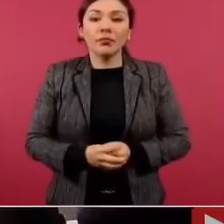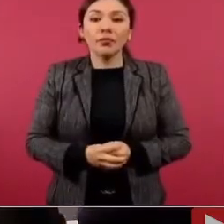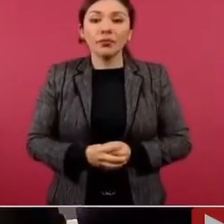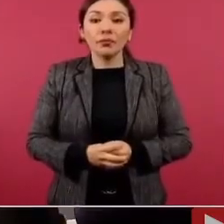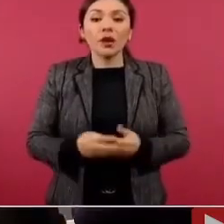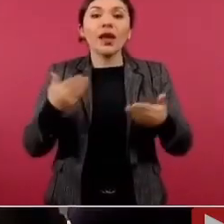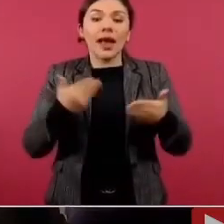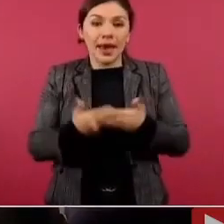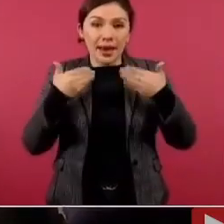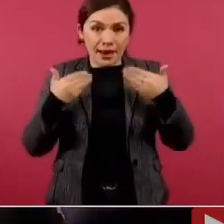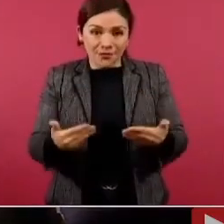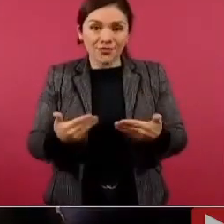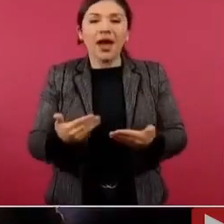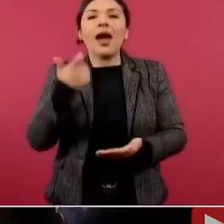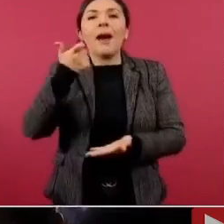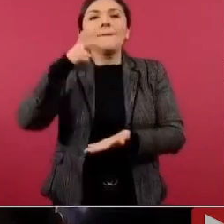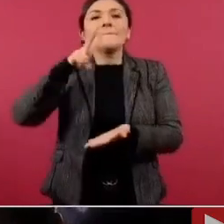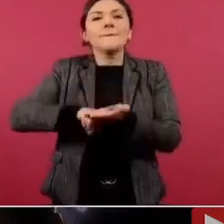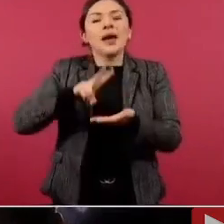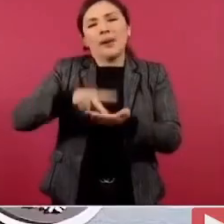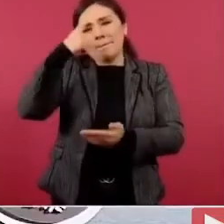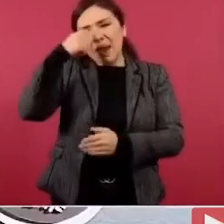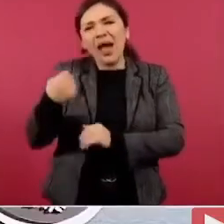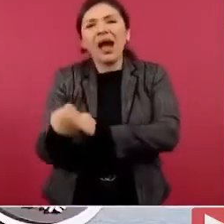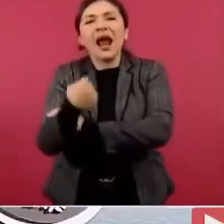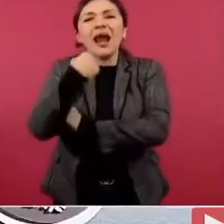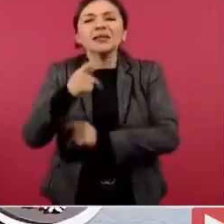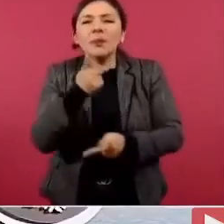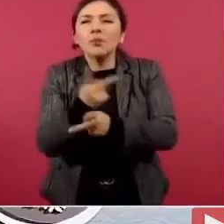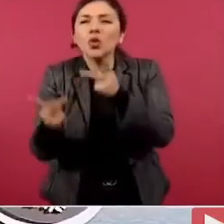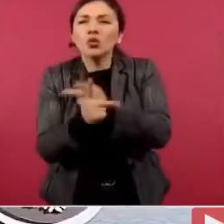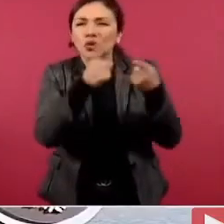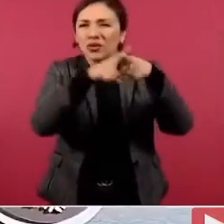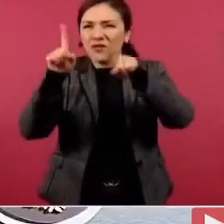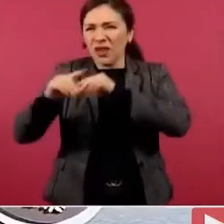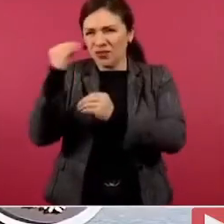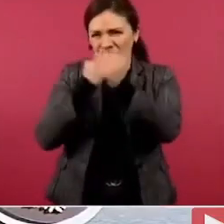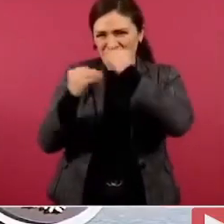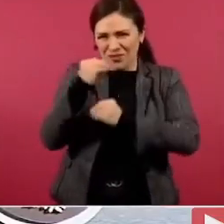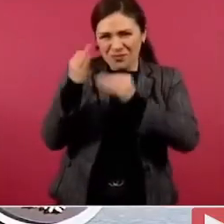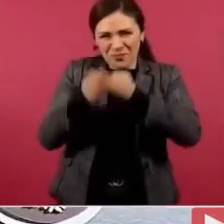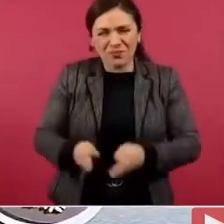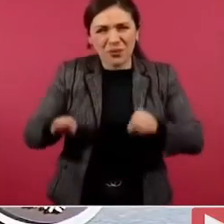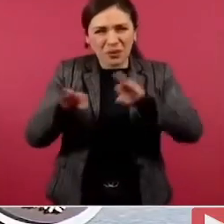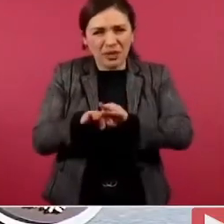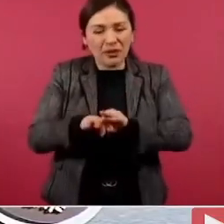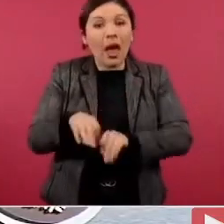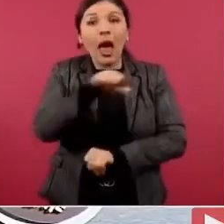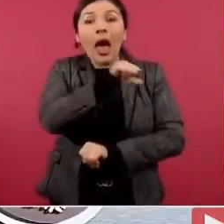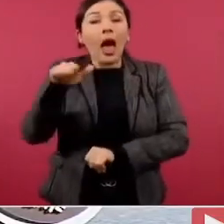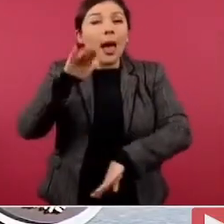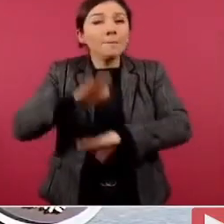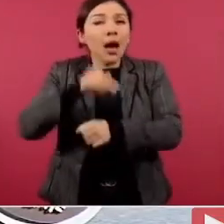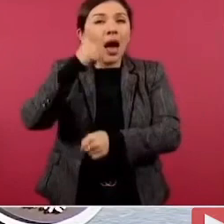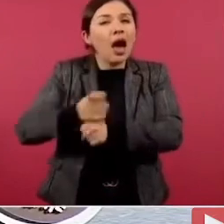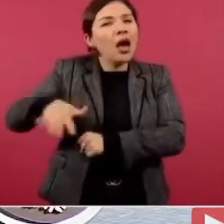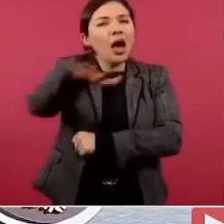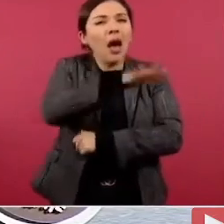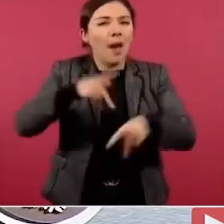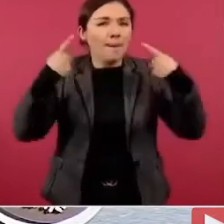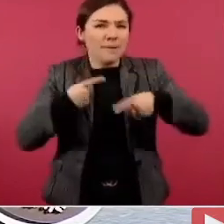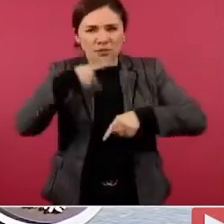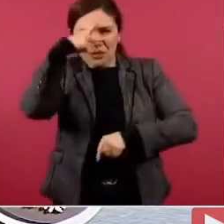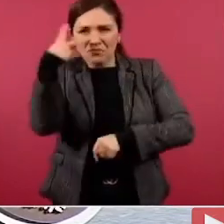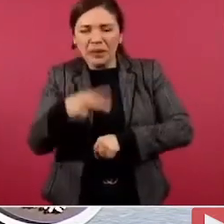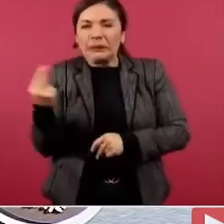Es momento de pasar a los precios de la canasta básica de 24 productos, aquellos que más consumen las mexicanas y